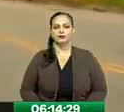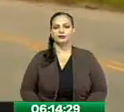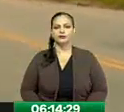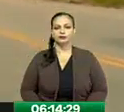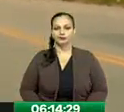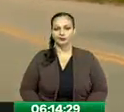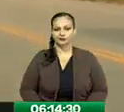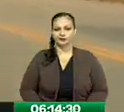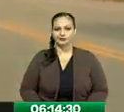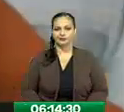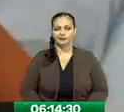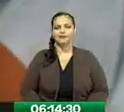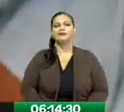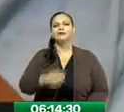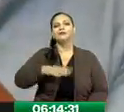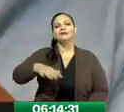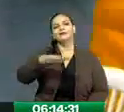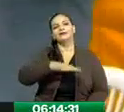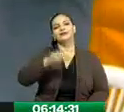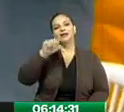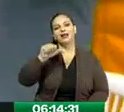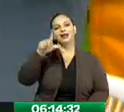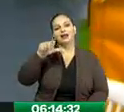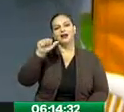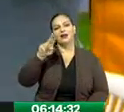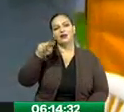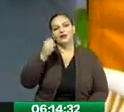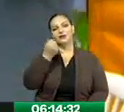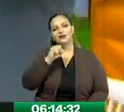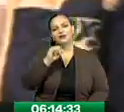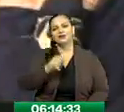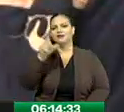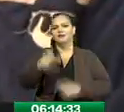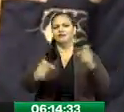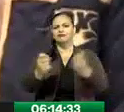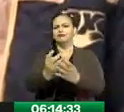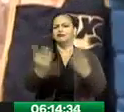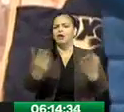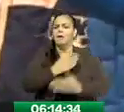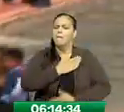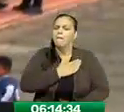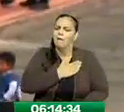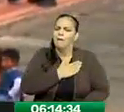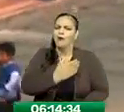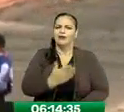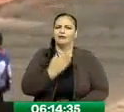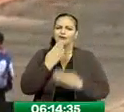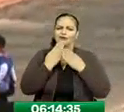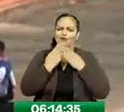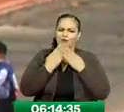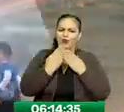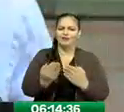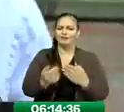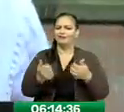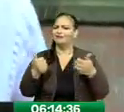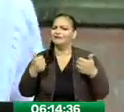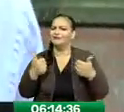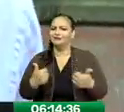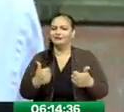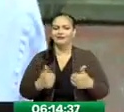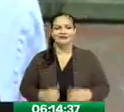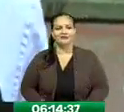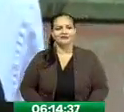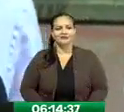Desde que uno llega a la Aucilla siente la calidez y amabilidad de su gente. La alegría es un don que a simple vista los caracteriza. Vengan, vengan a